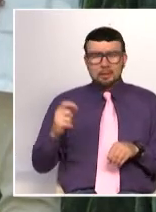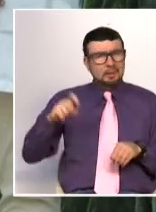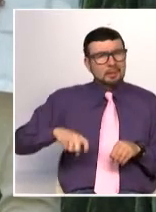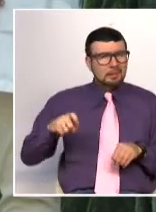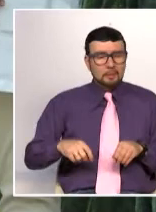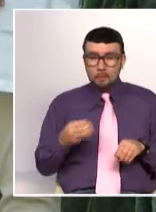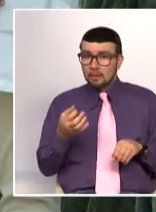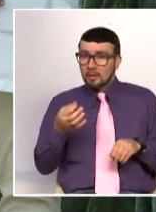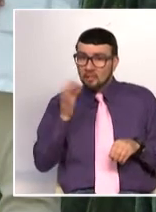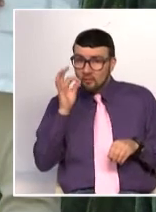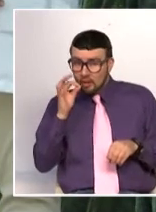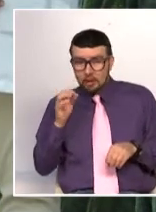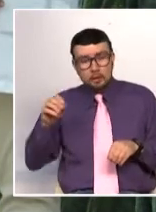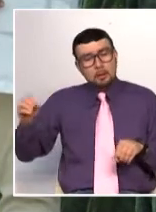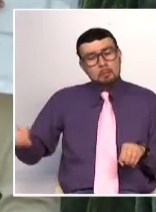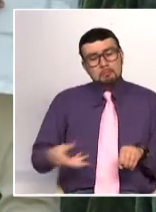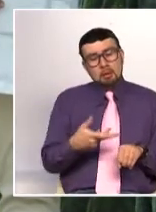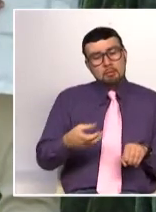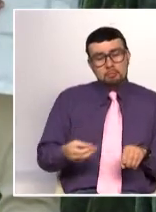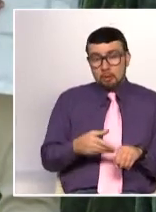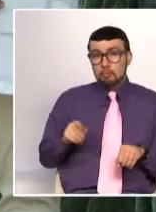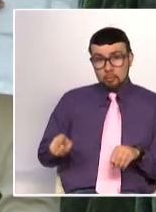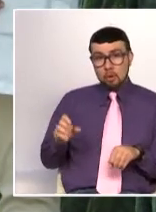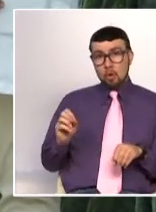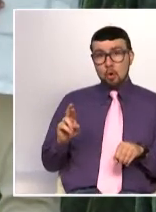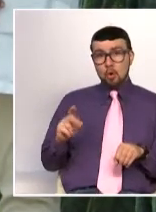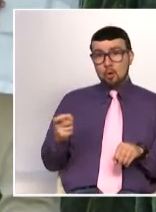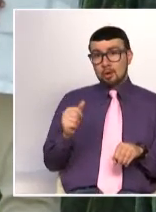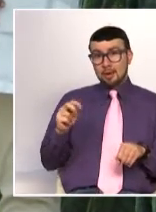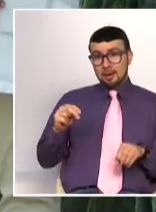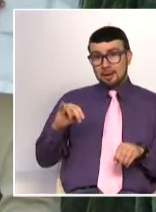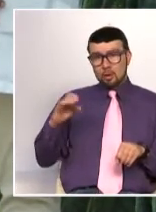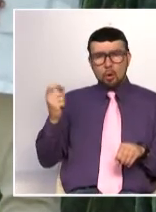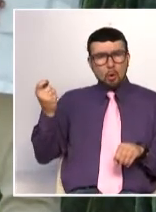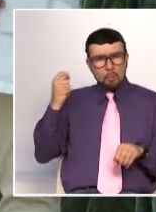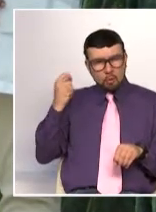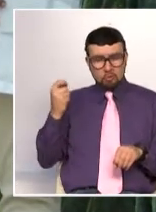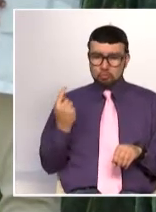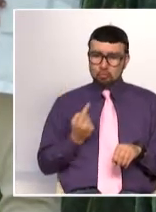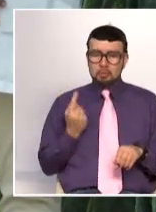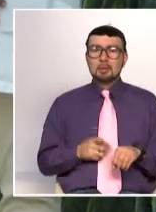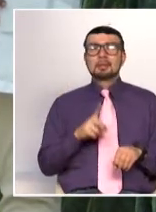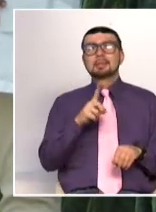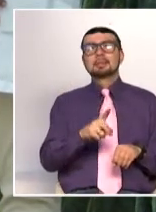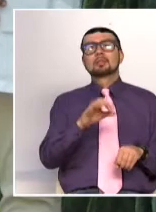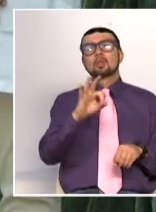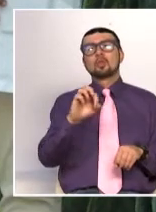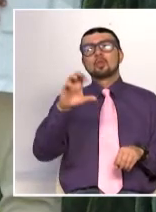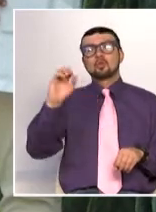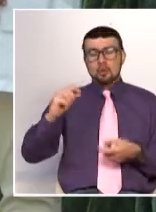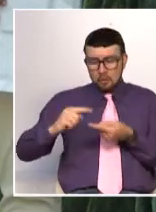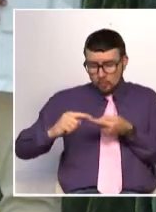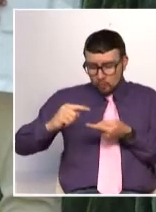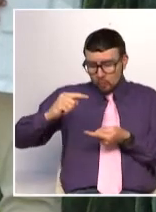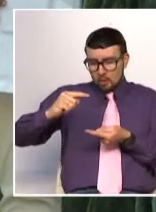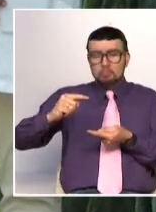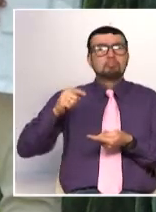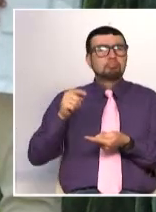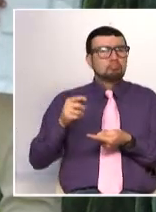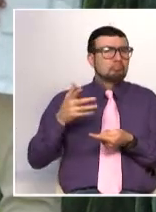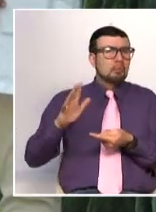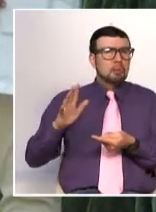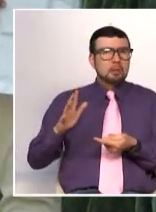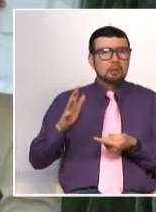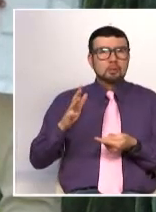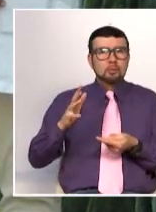de café siempre y cuando sea orgánico y grecia en hecho es pocas son 180 centímetros que se colocan lo que equivale más o menos a